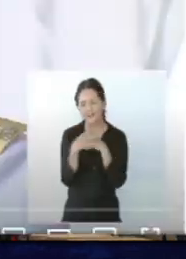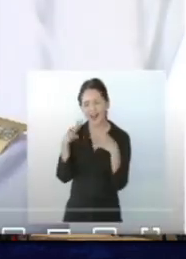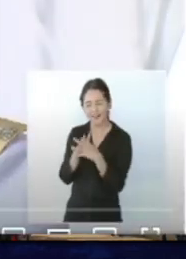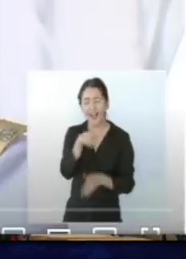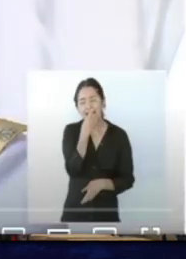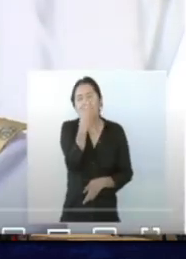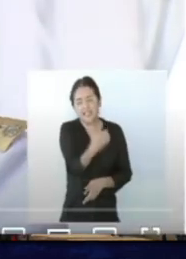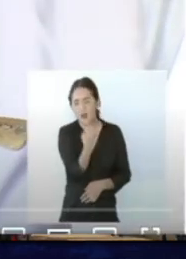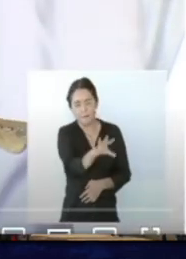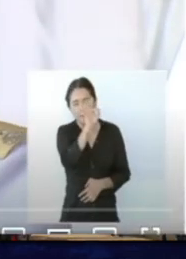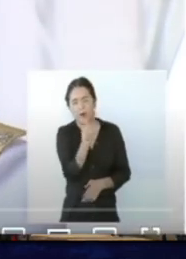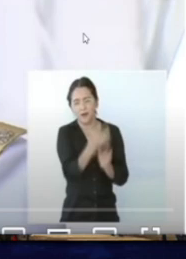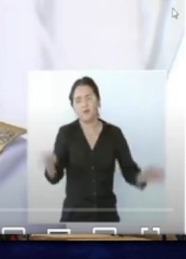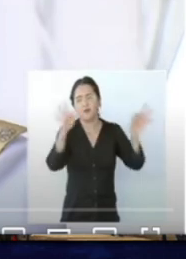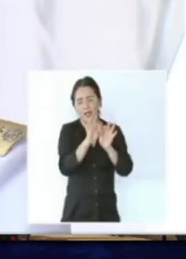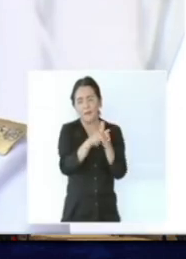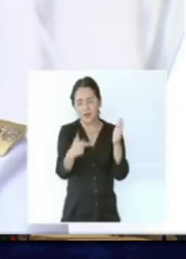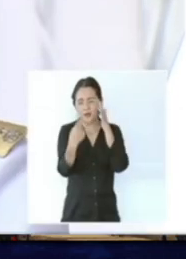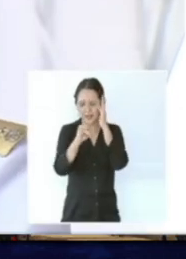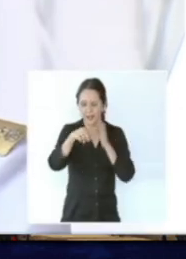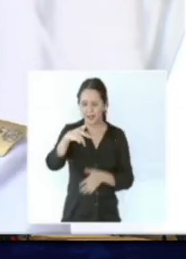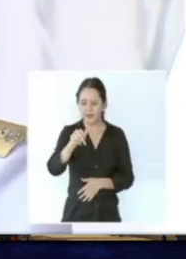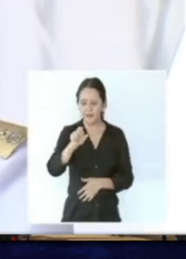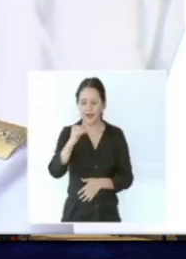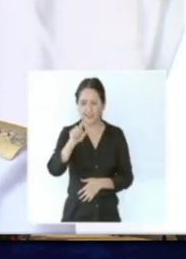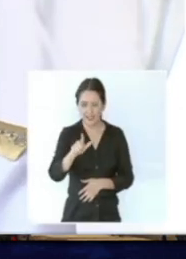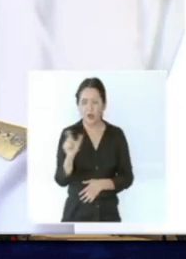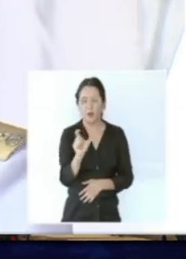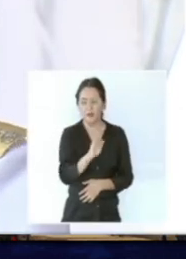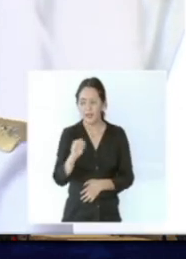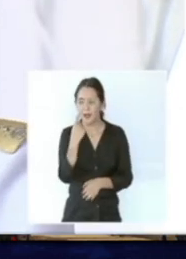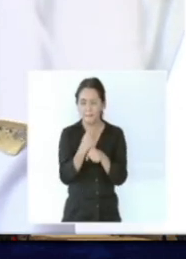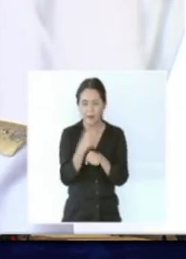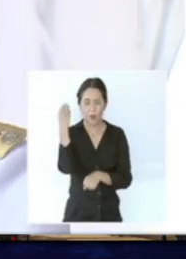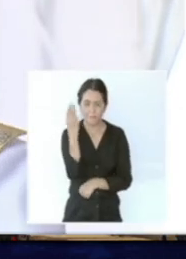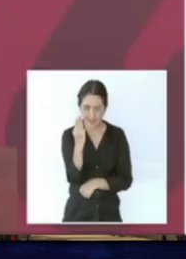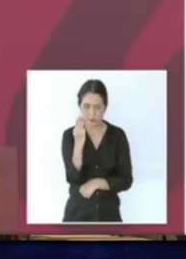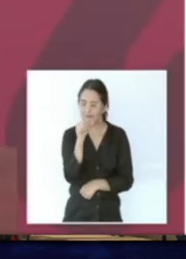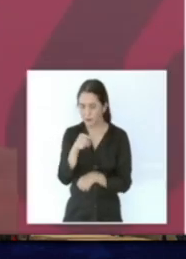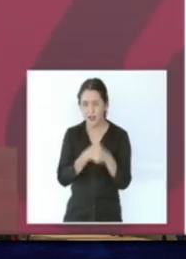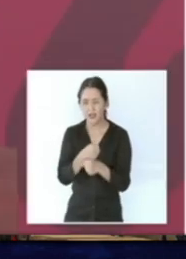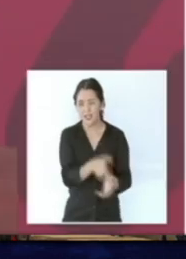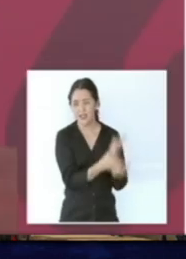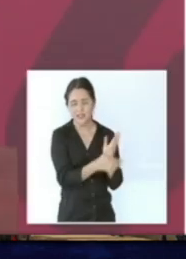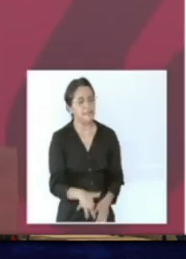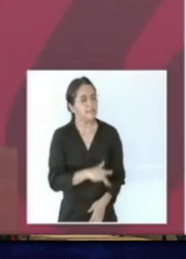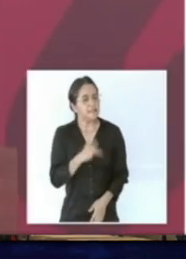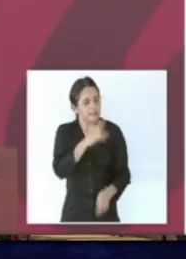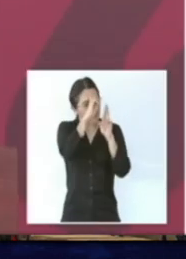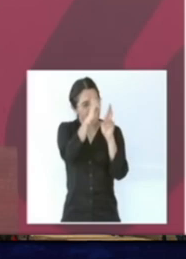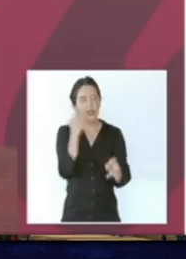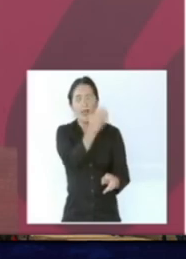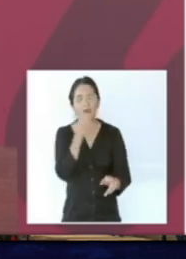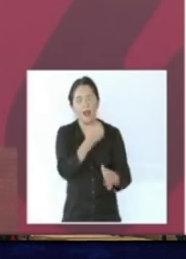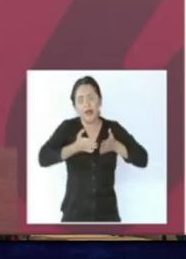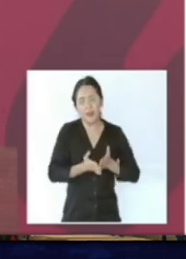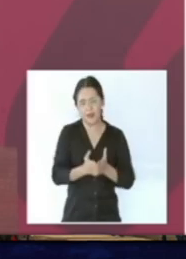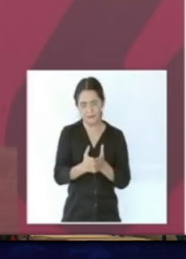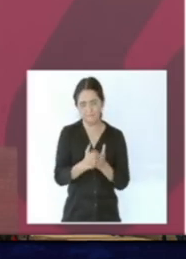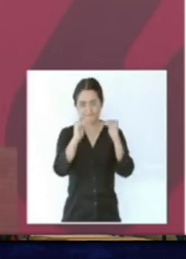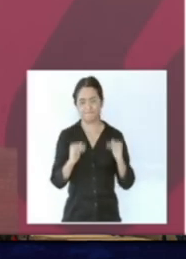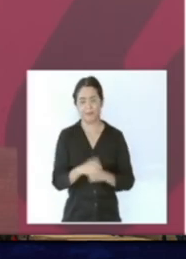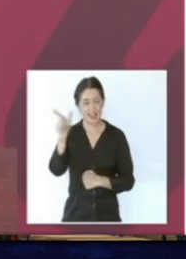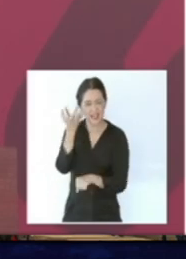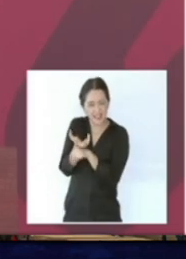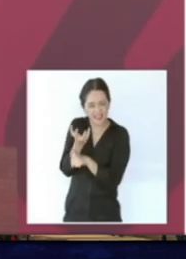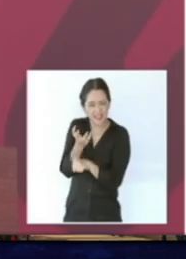destaca la Imparcial en su publicación título sienten respeto por la escuela naval continuar